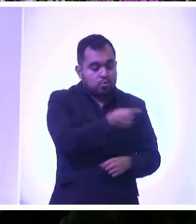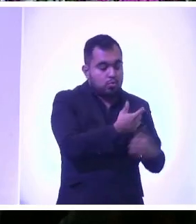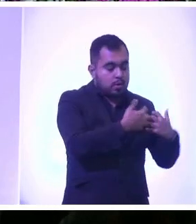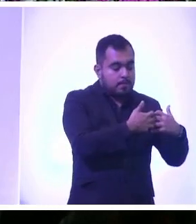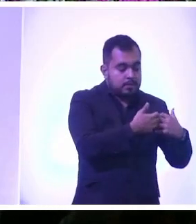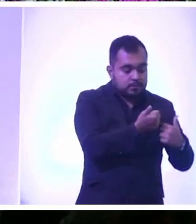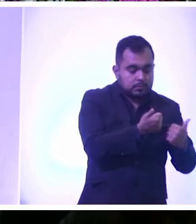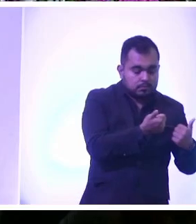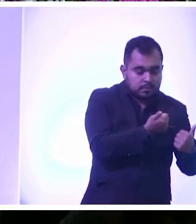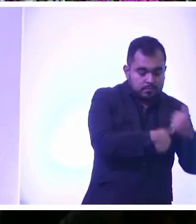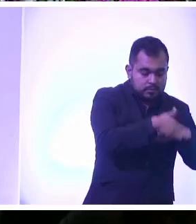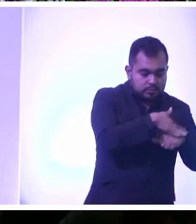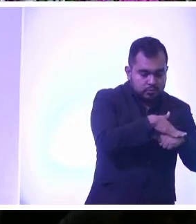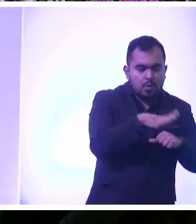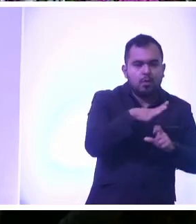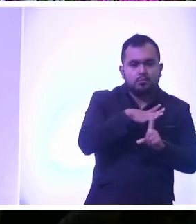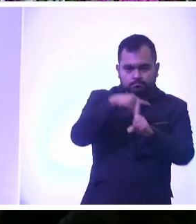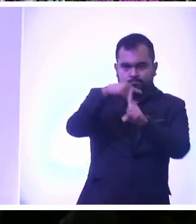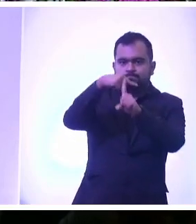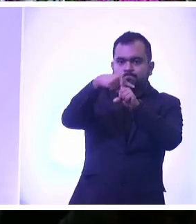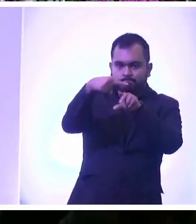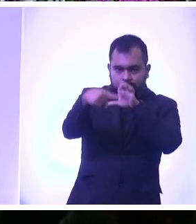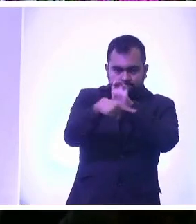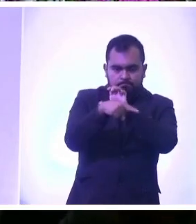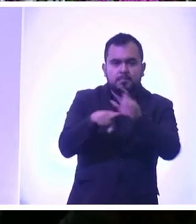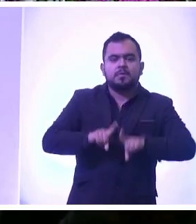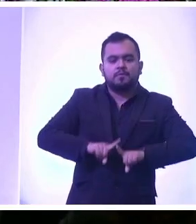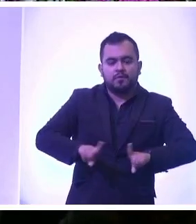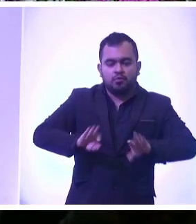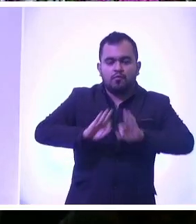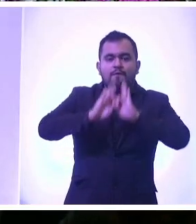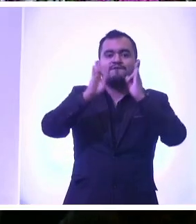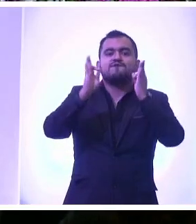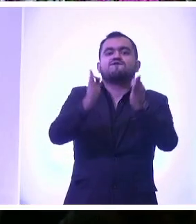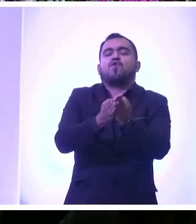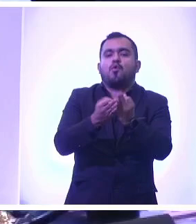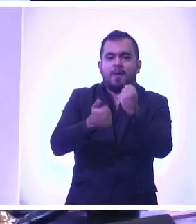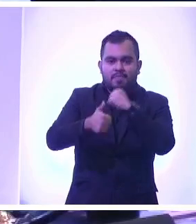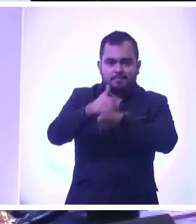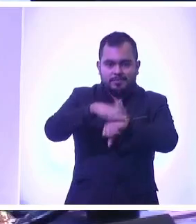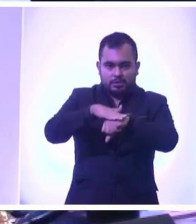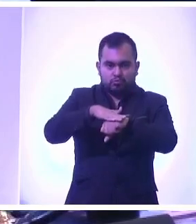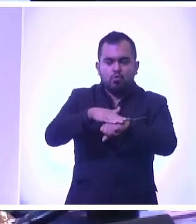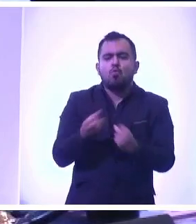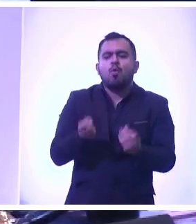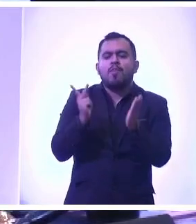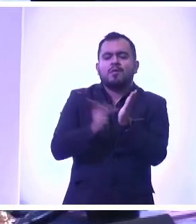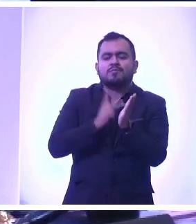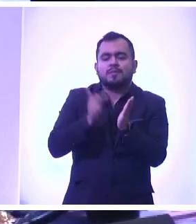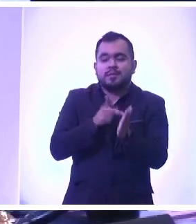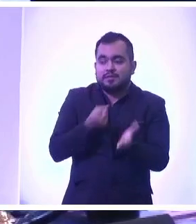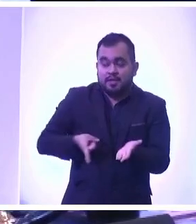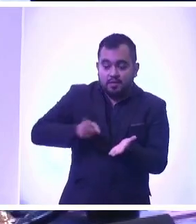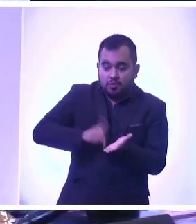y contras en las diferentes formas de administración Cuántas veces los que han trabajado o hemos trabajado en gobierno no nos damos cuenta que los